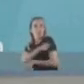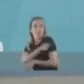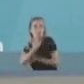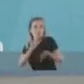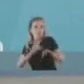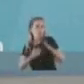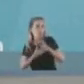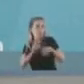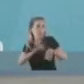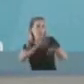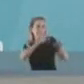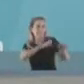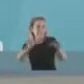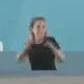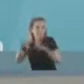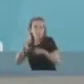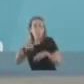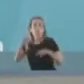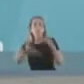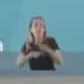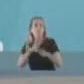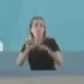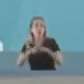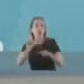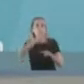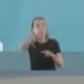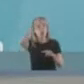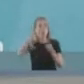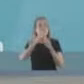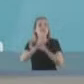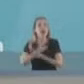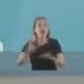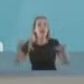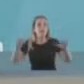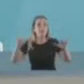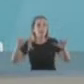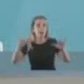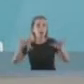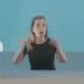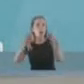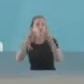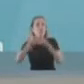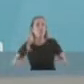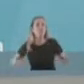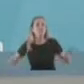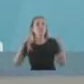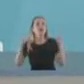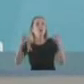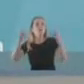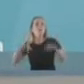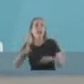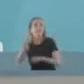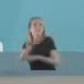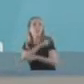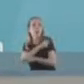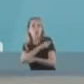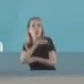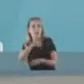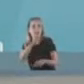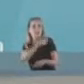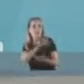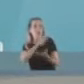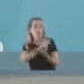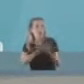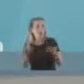47% acudió también, y hubo que posponerla prácticamente 2 veces, o sea que hay algo en la sociedad, una indiferencia, que no es